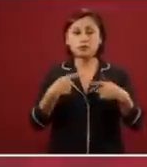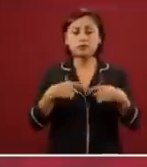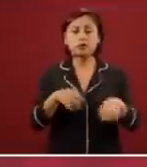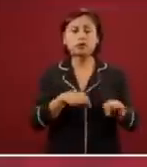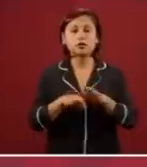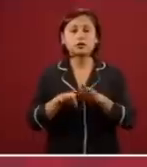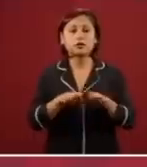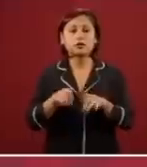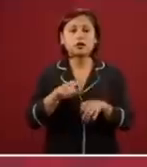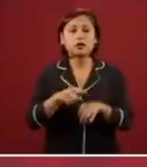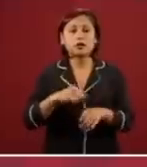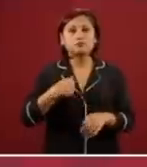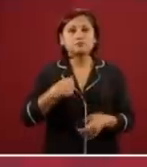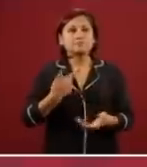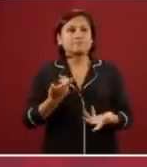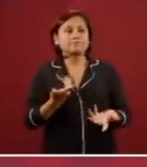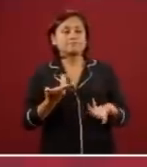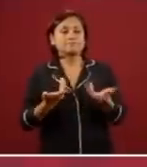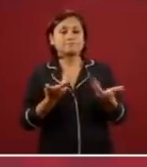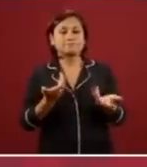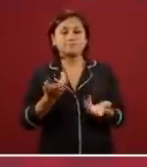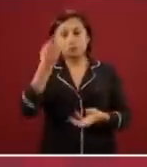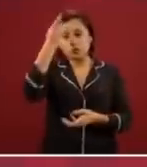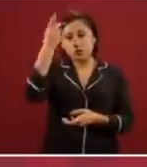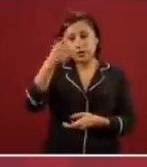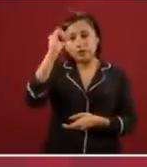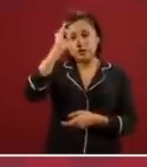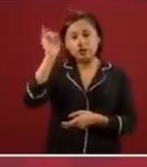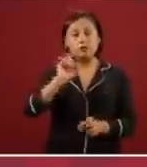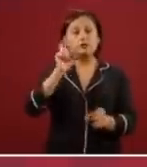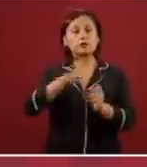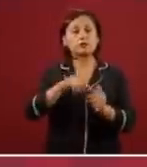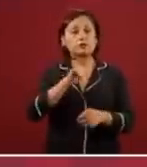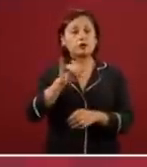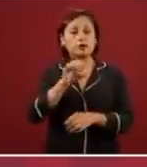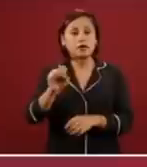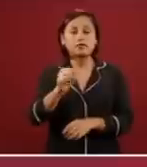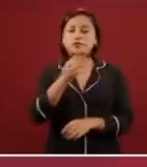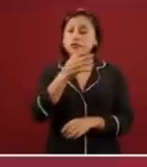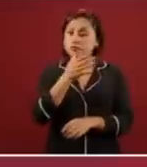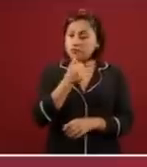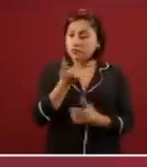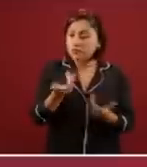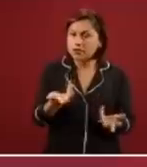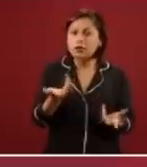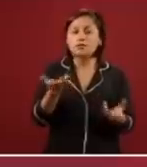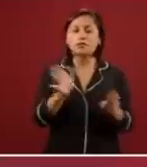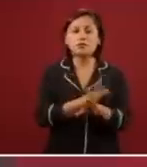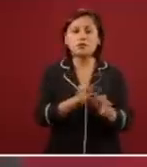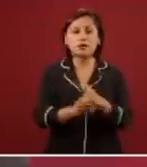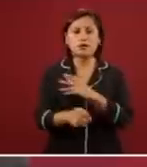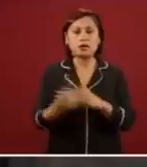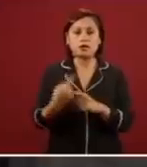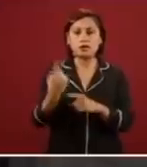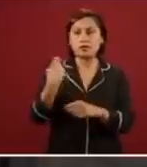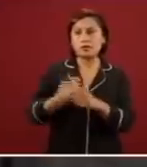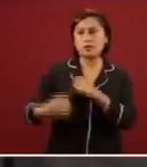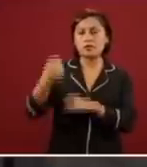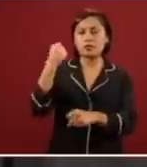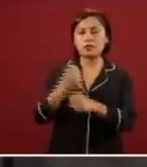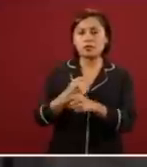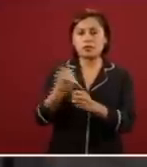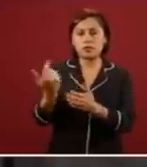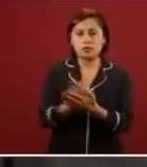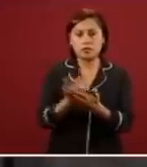eso, porque justamente el año anterior se alcanzó la cifra de más de 1 millón de